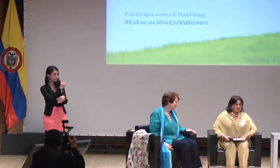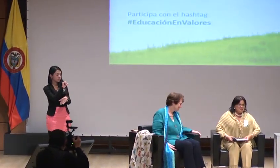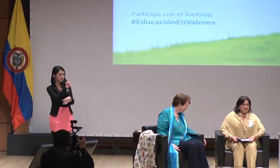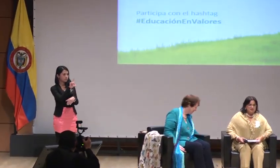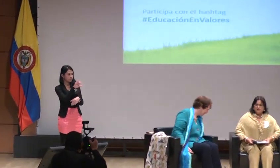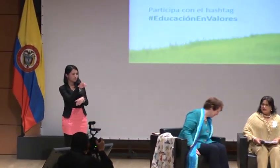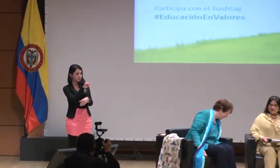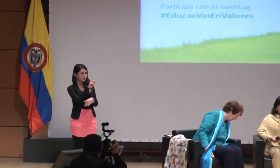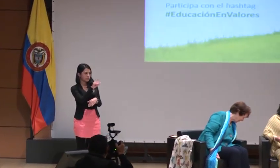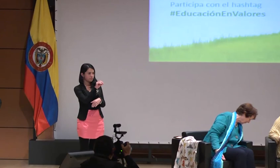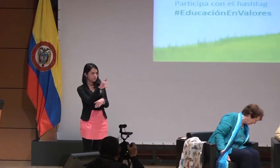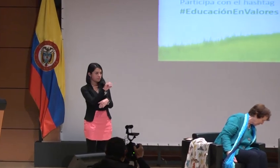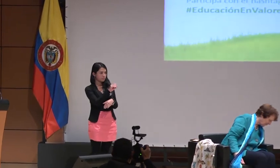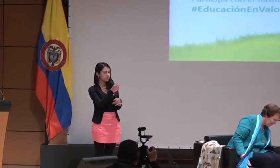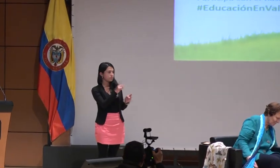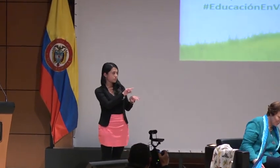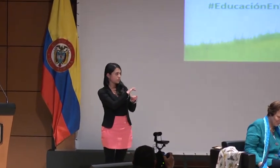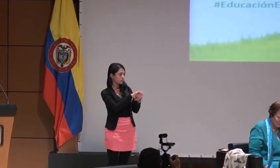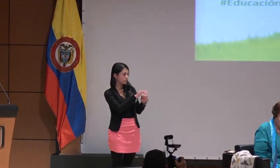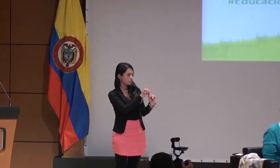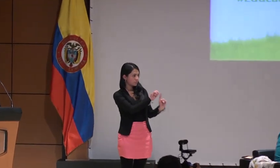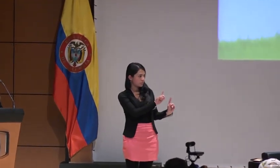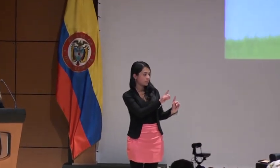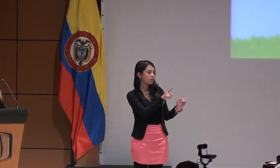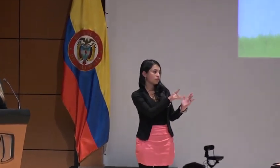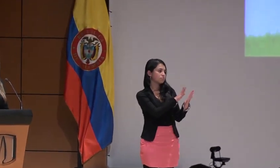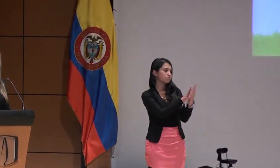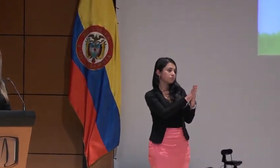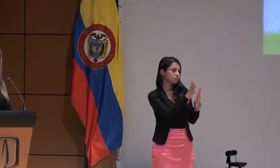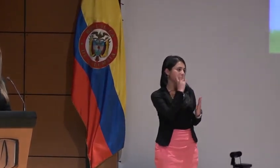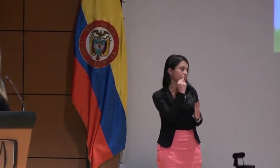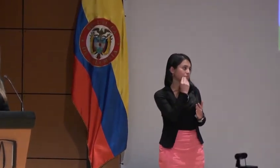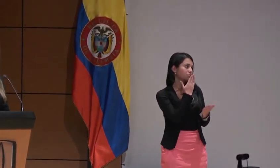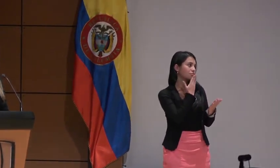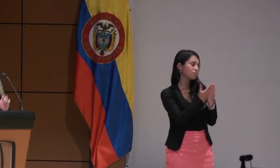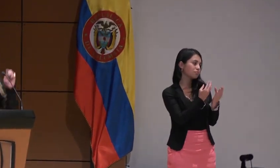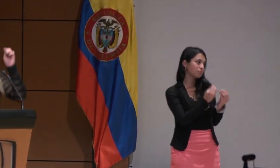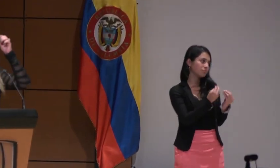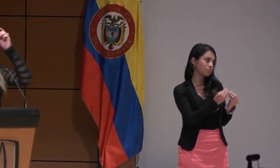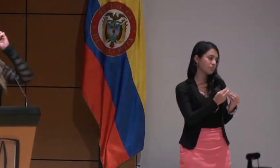Castillejo y a sus invitados por compartir sus experiencias. Mil gracias.